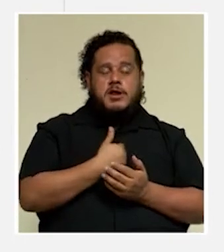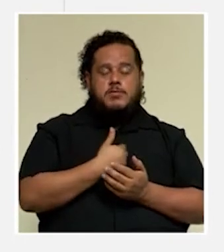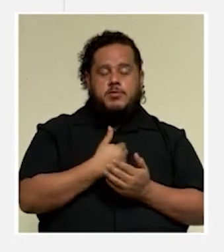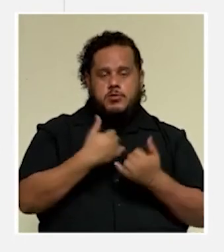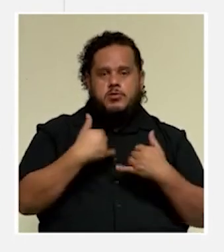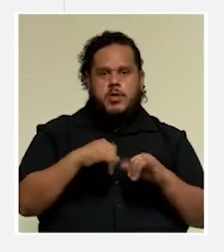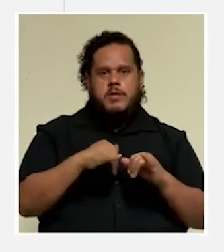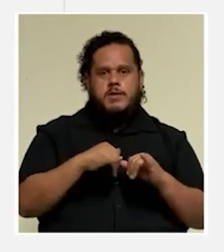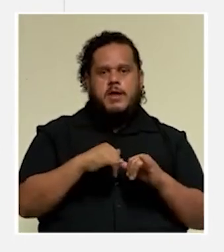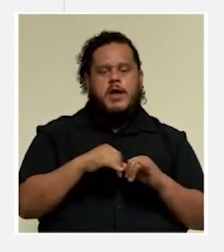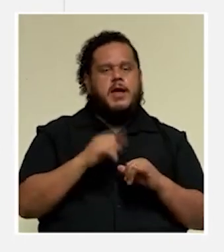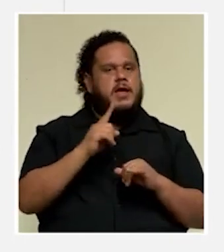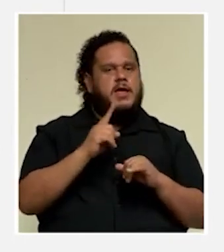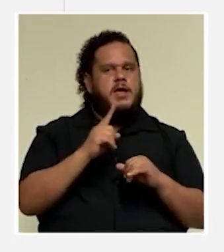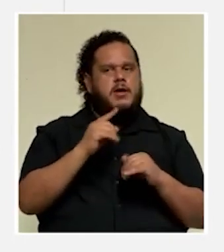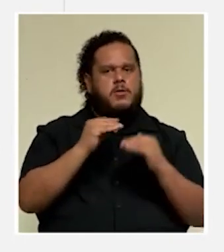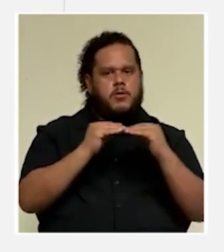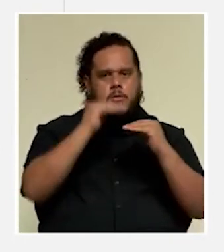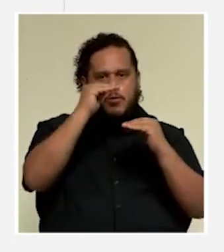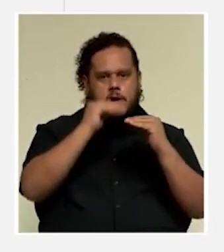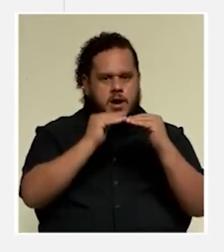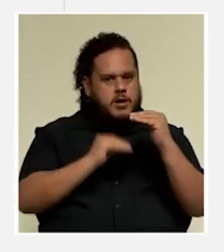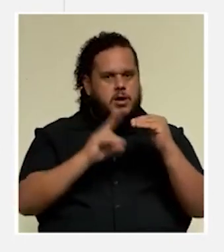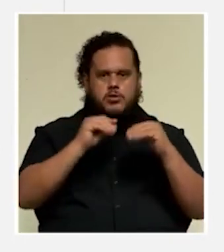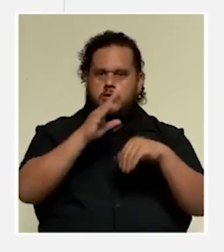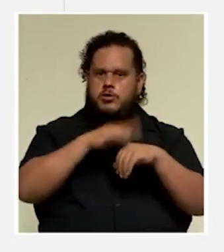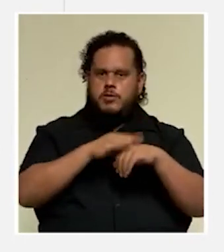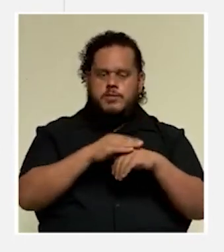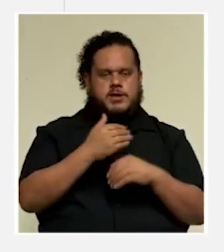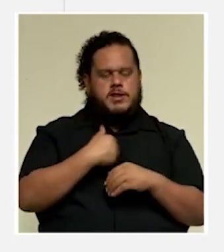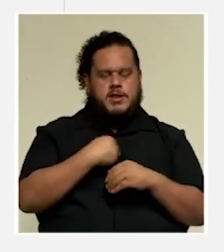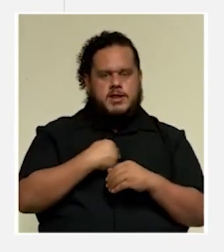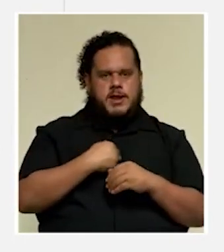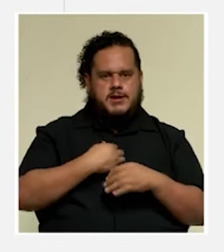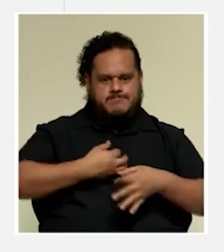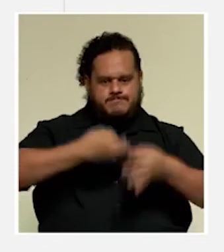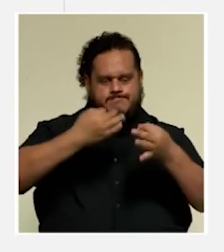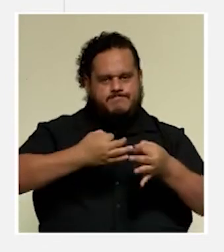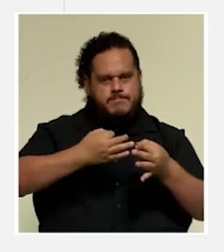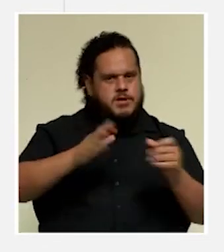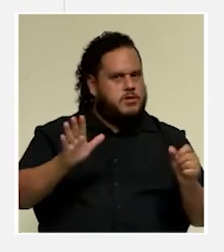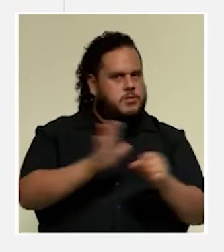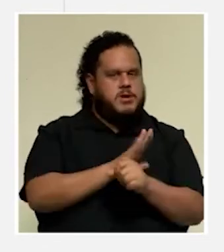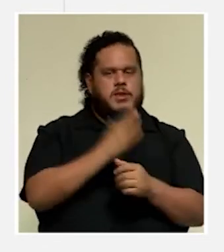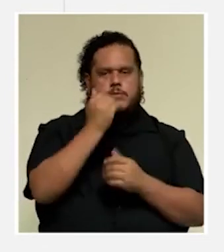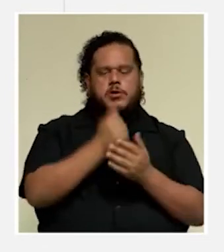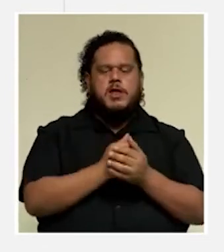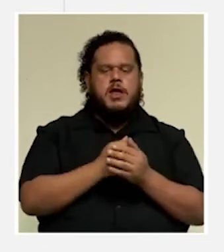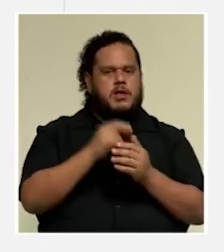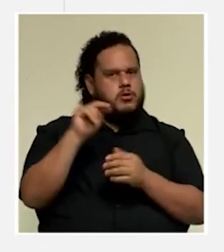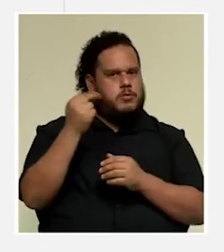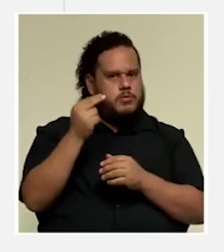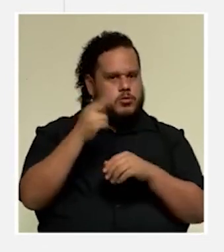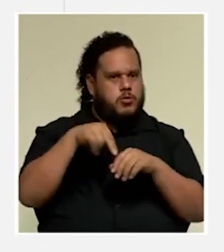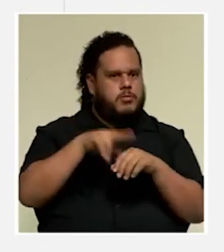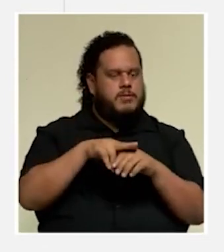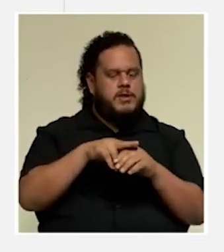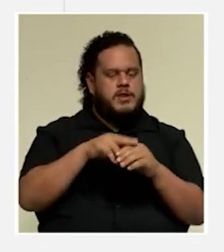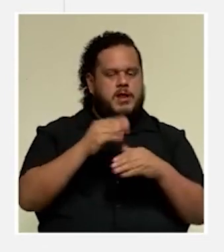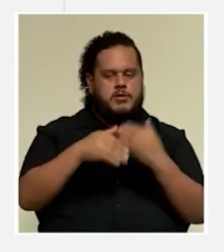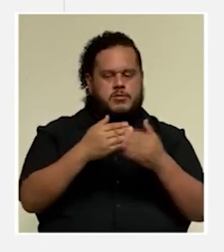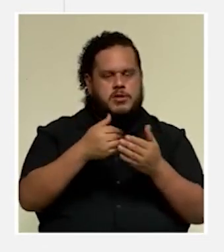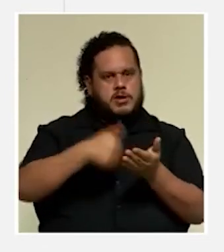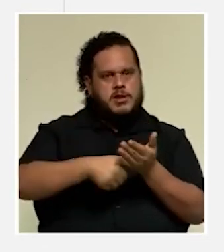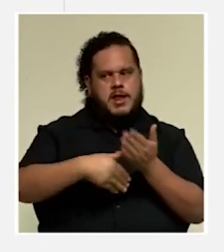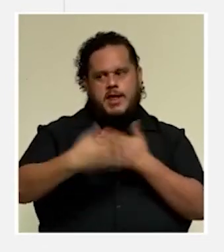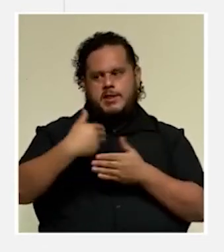todavía estamos en un margen en donde no nos permite tener certeza absoluta, porque normalmente en los procesos electorales anteriores hemos